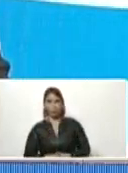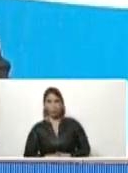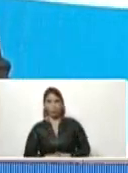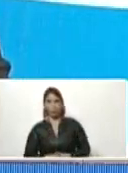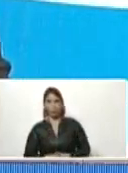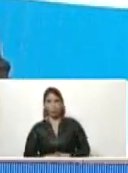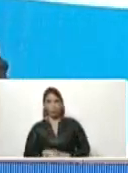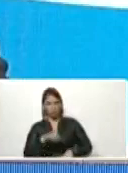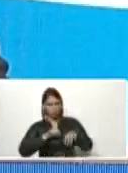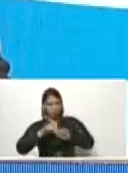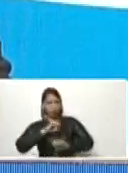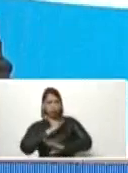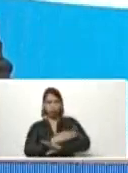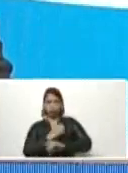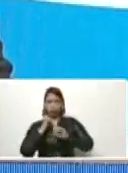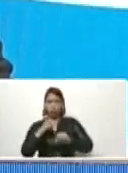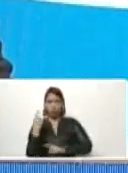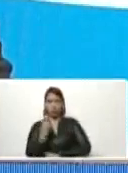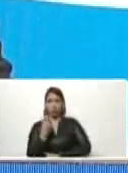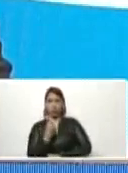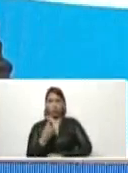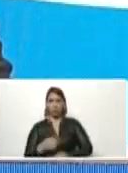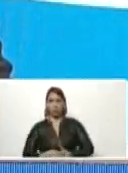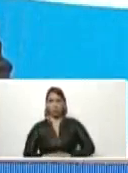de rebeldía única.